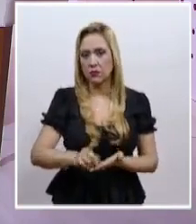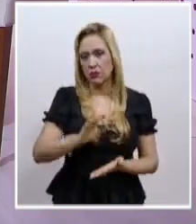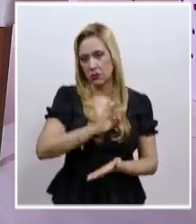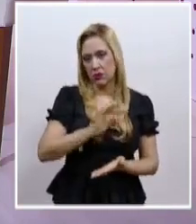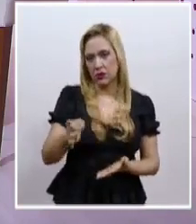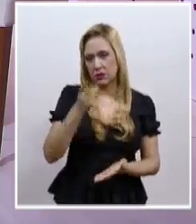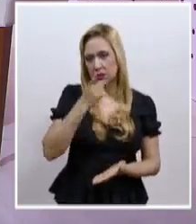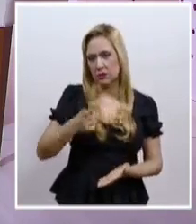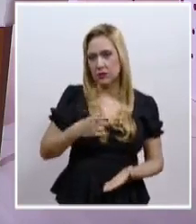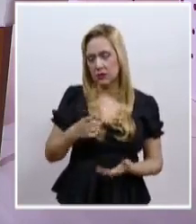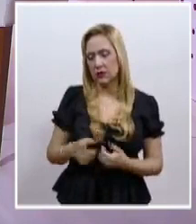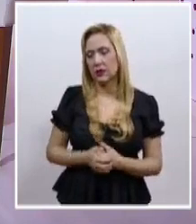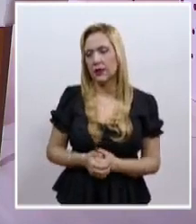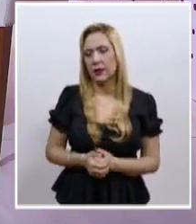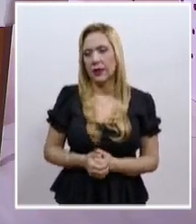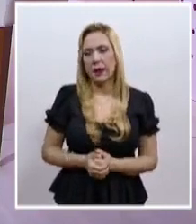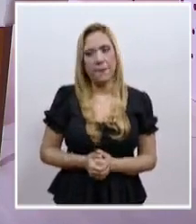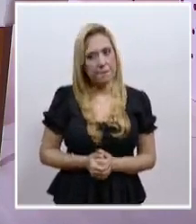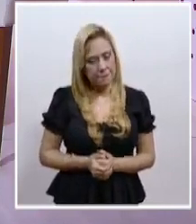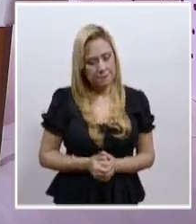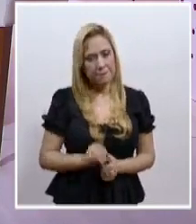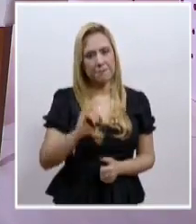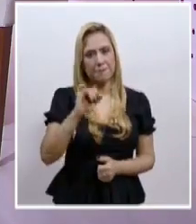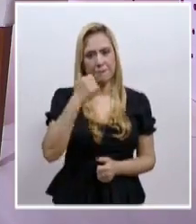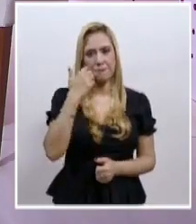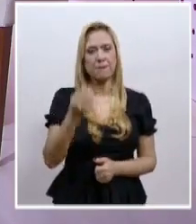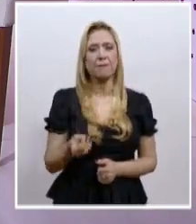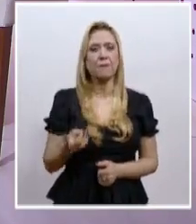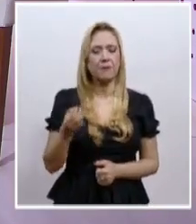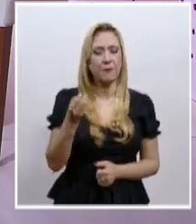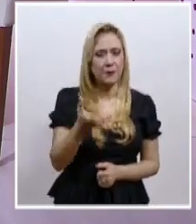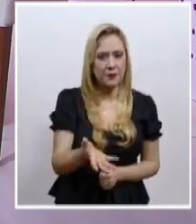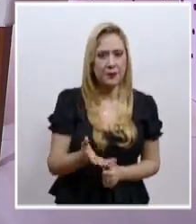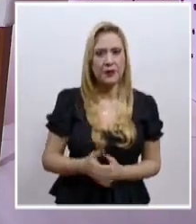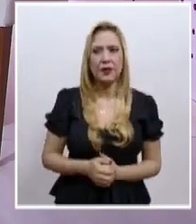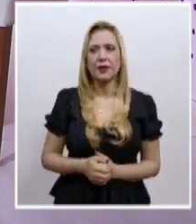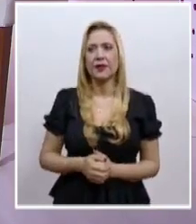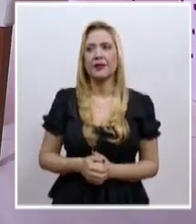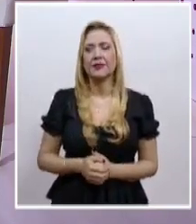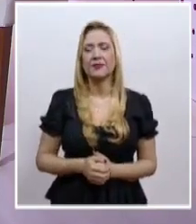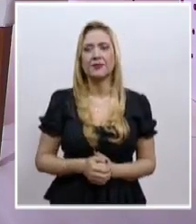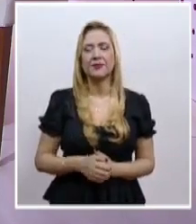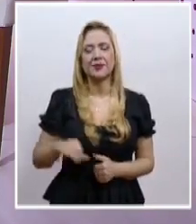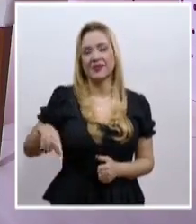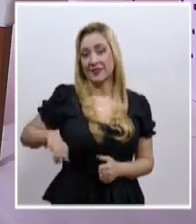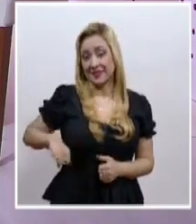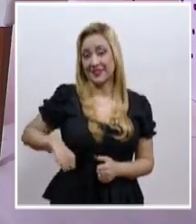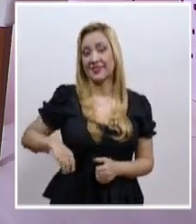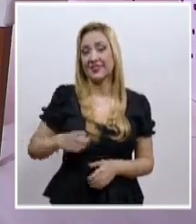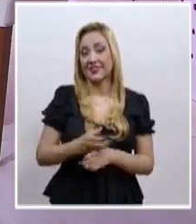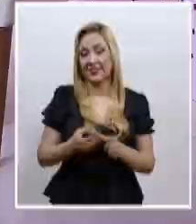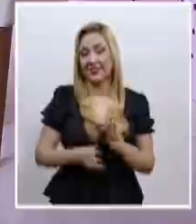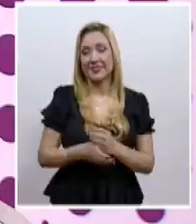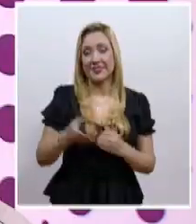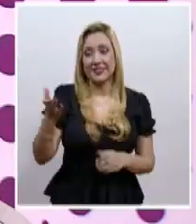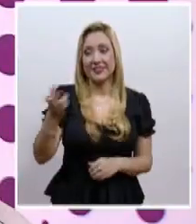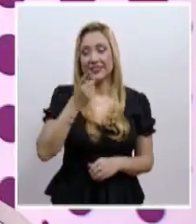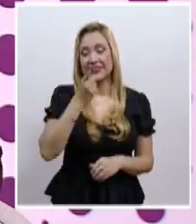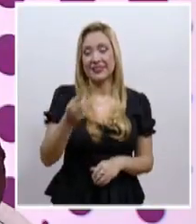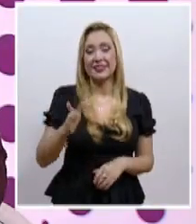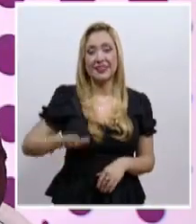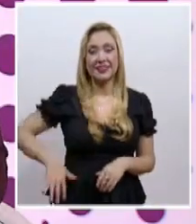reflexión. Sí, claro. Y si también me permites, quiero comentar sobre Claro. algunas cosas muy interesantes que estaba diciendo Eduardo.